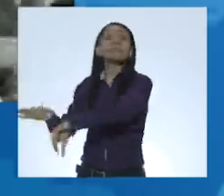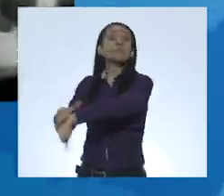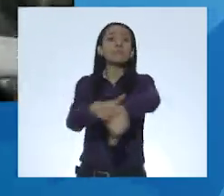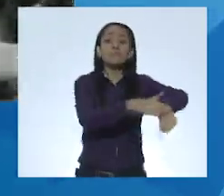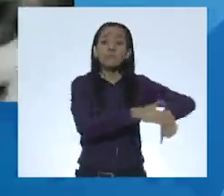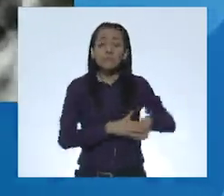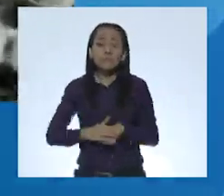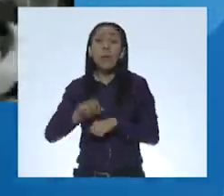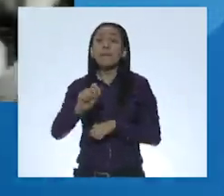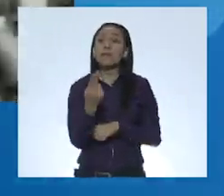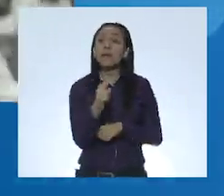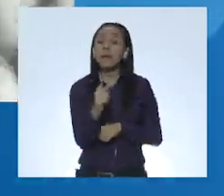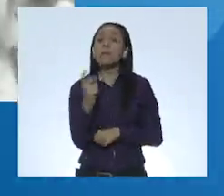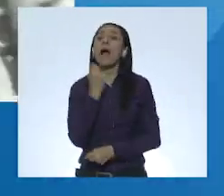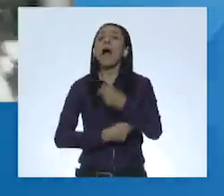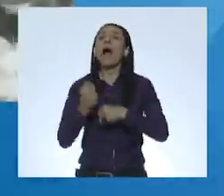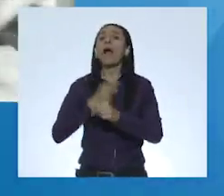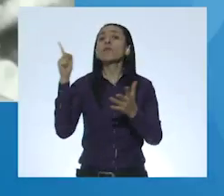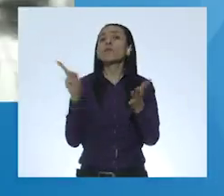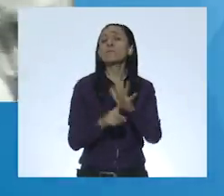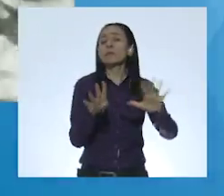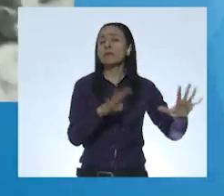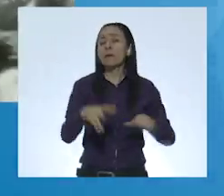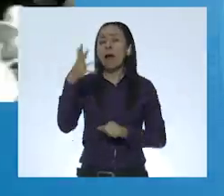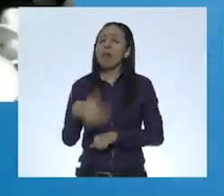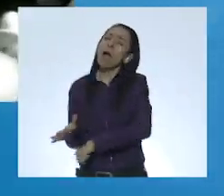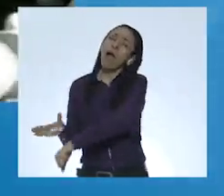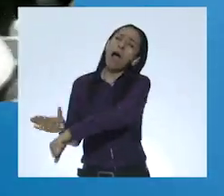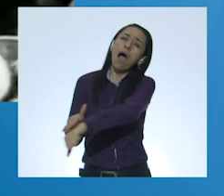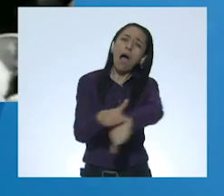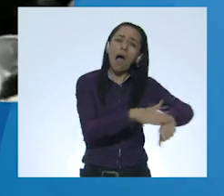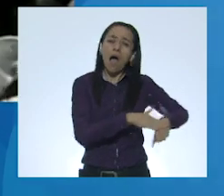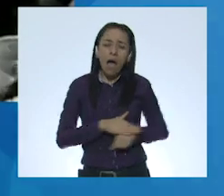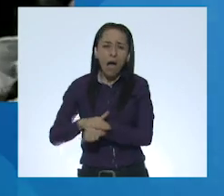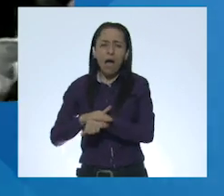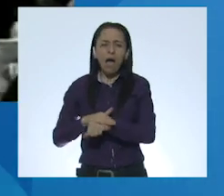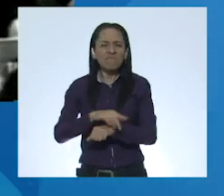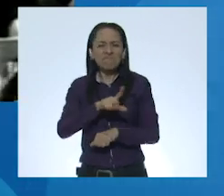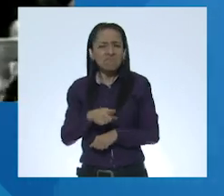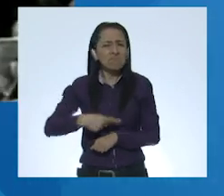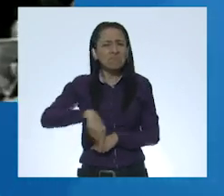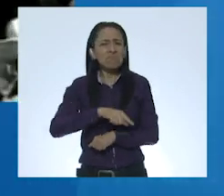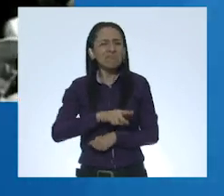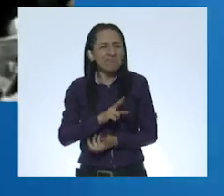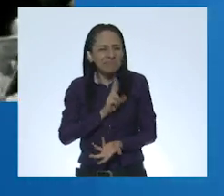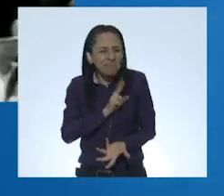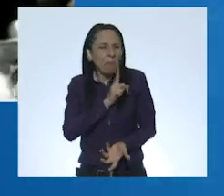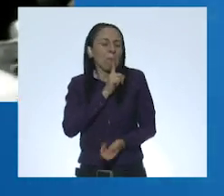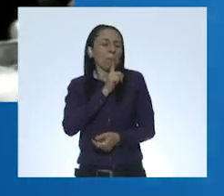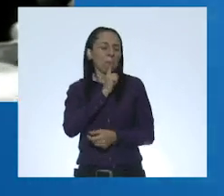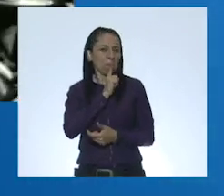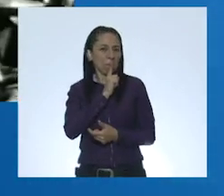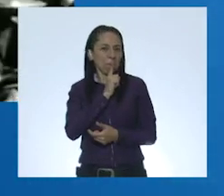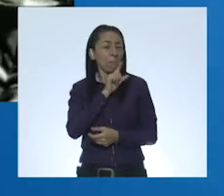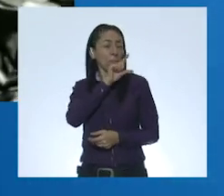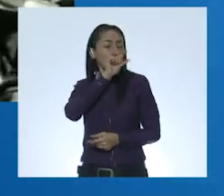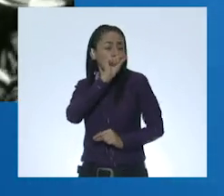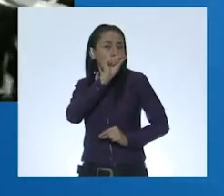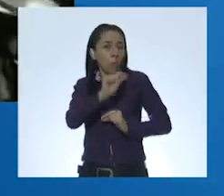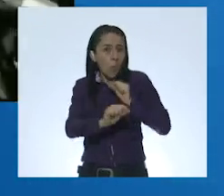de 1910, sin obtener más que una tibia respuesta. Poco a poco, la revuelta fue